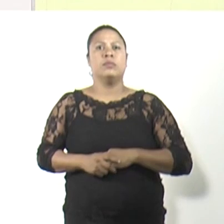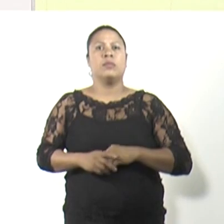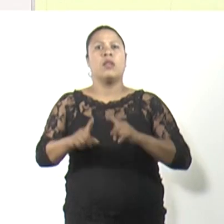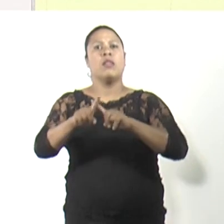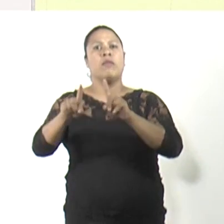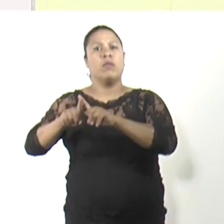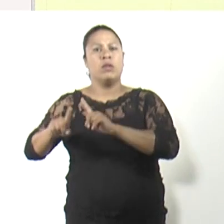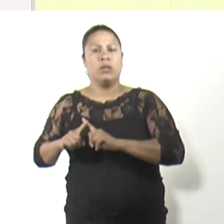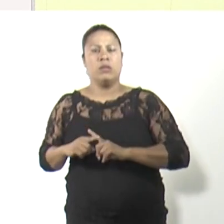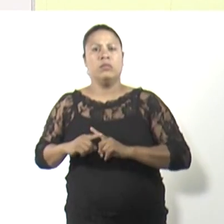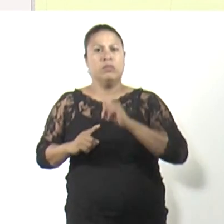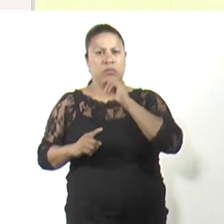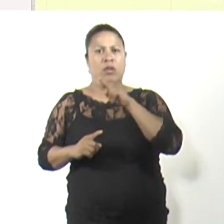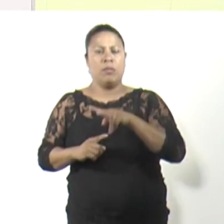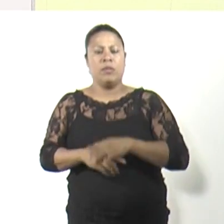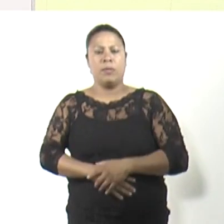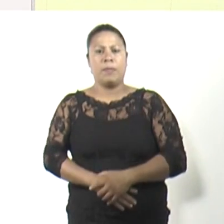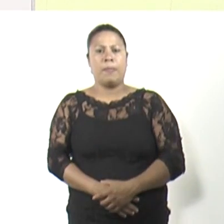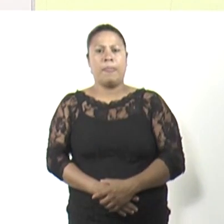consuetudinarias también.